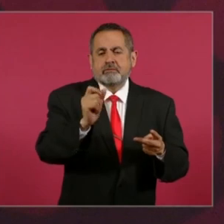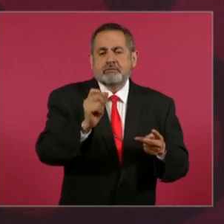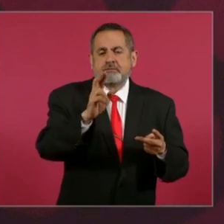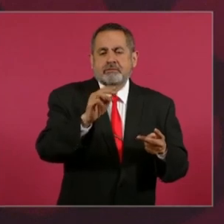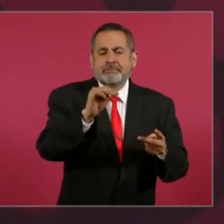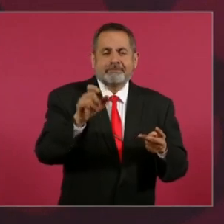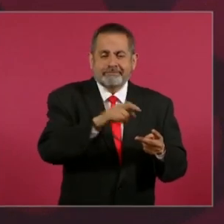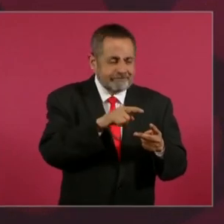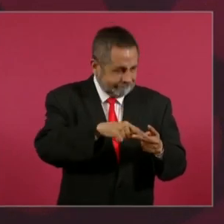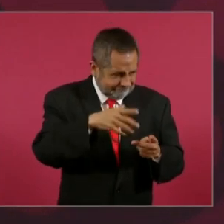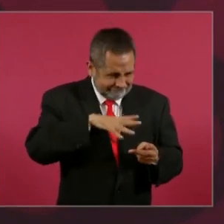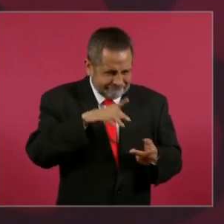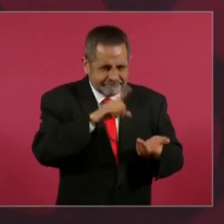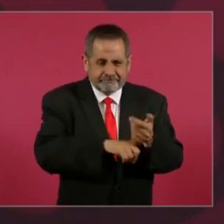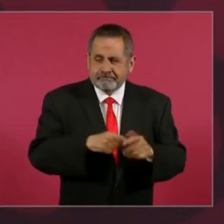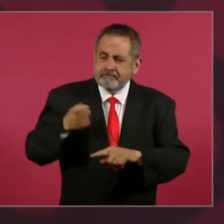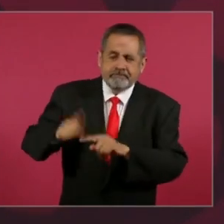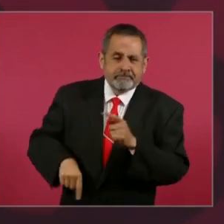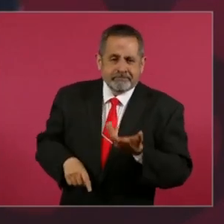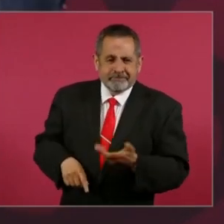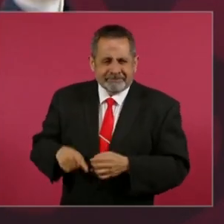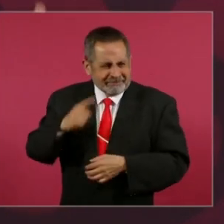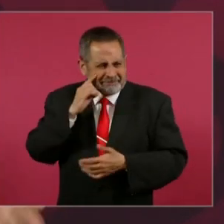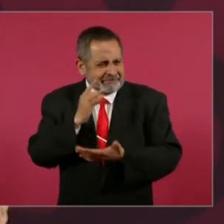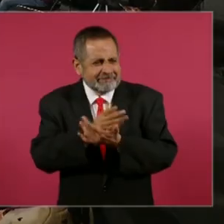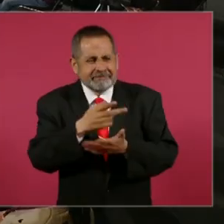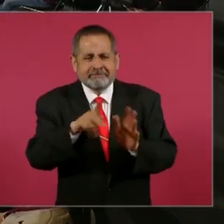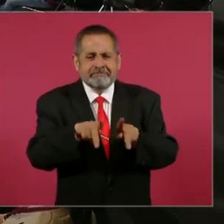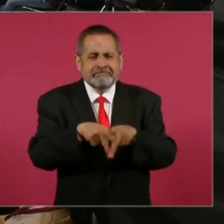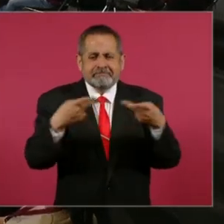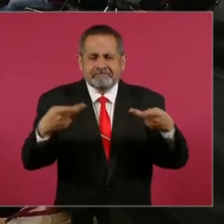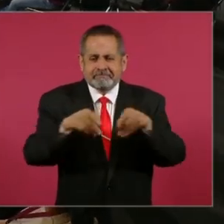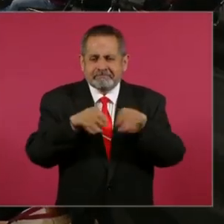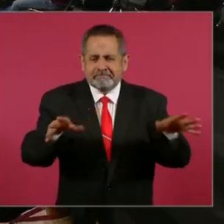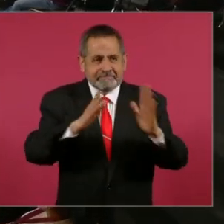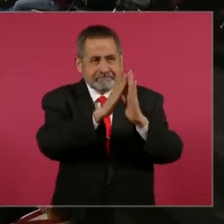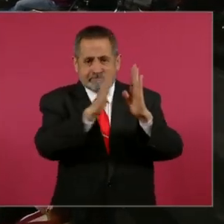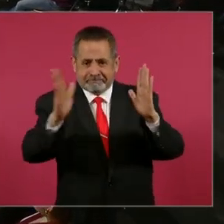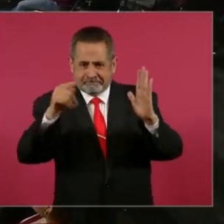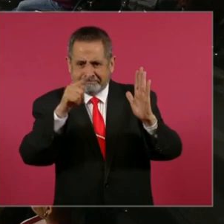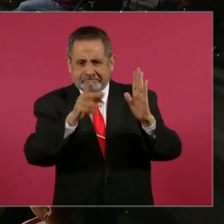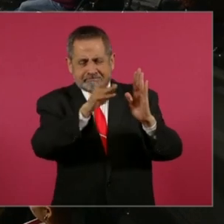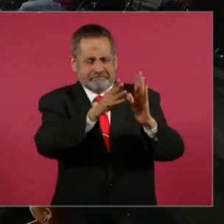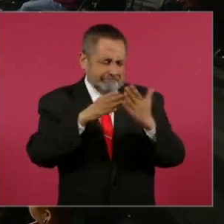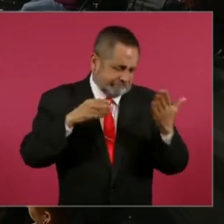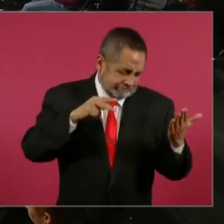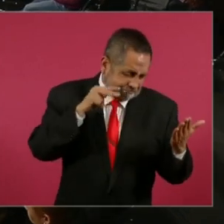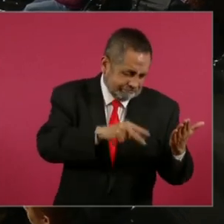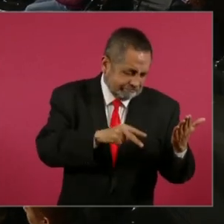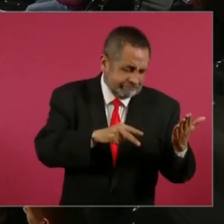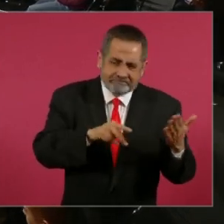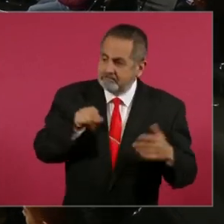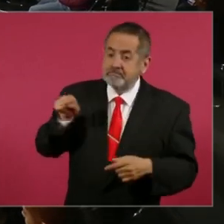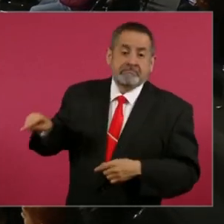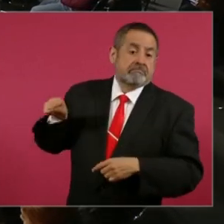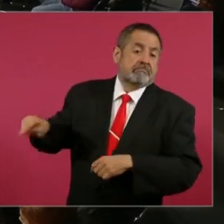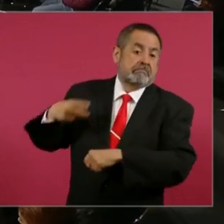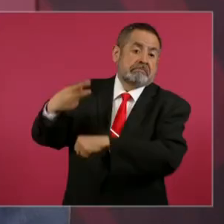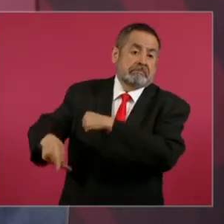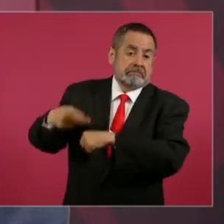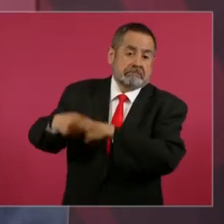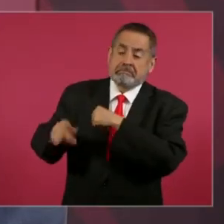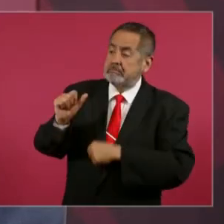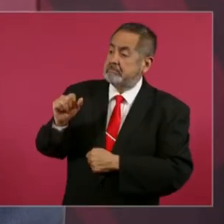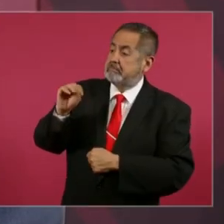es cosa de ir a las hemerotecas, ahí están sus declaraciones. Como yo representaba un peligro para